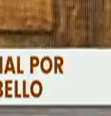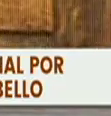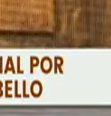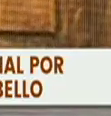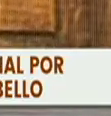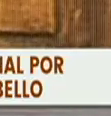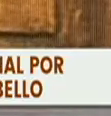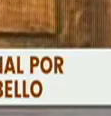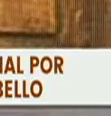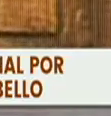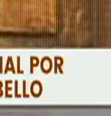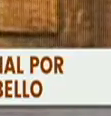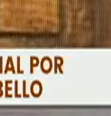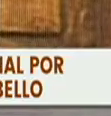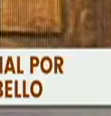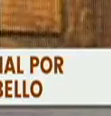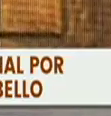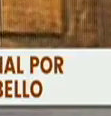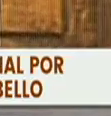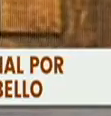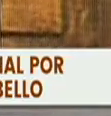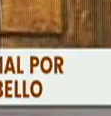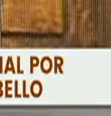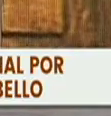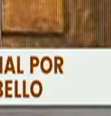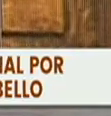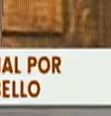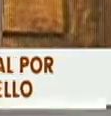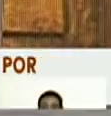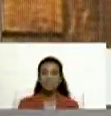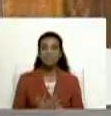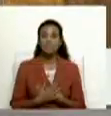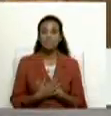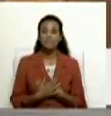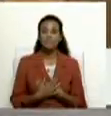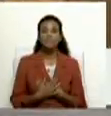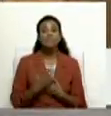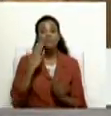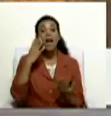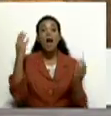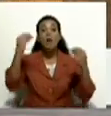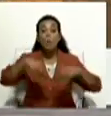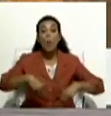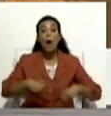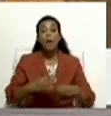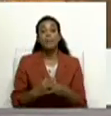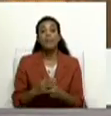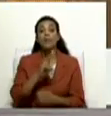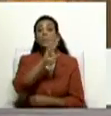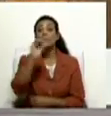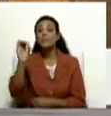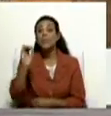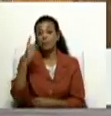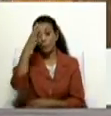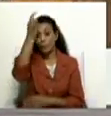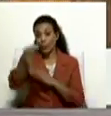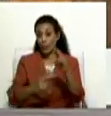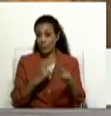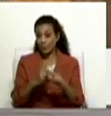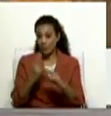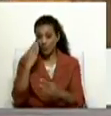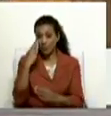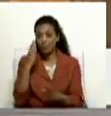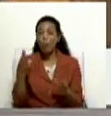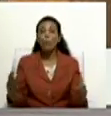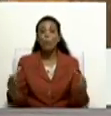uno proyecto de acuerdo en conmemoración al Bicentenario de la toma de Puerto cabello de